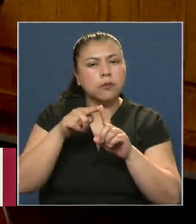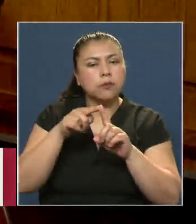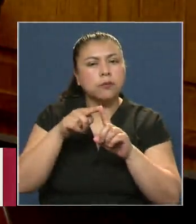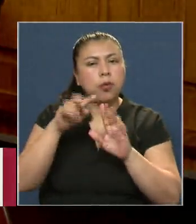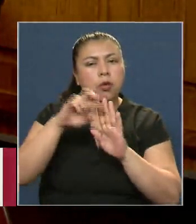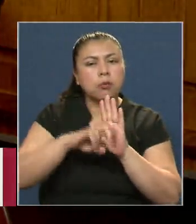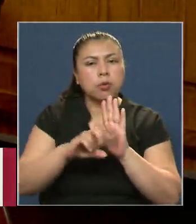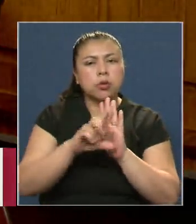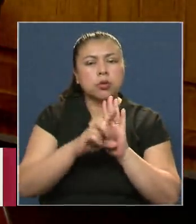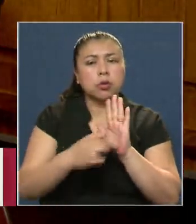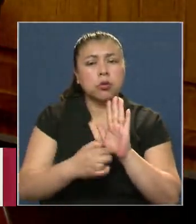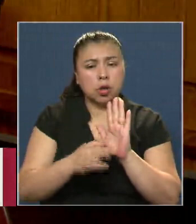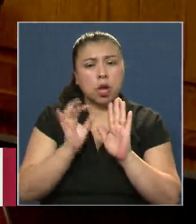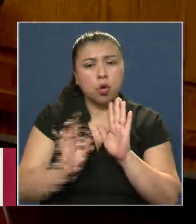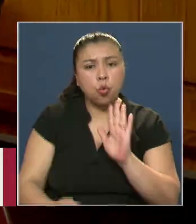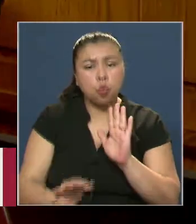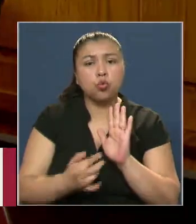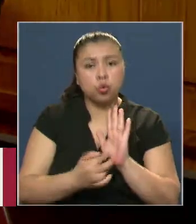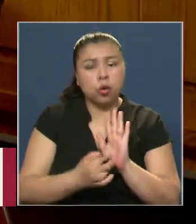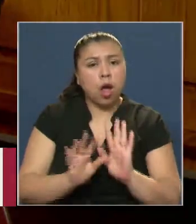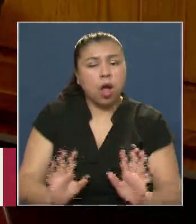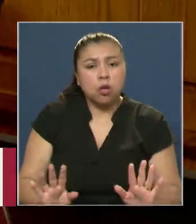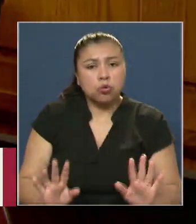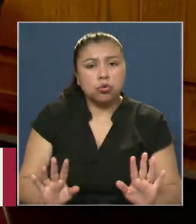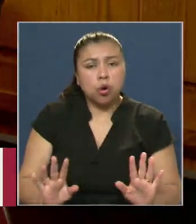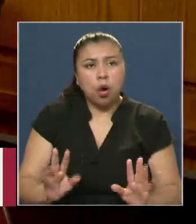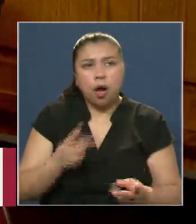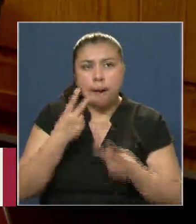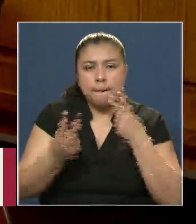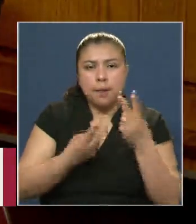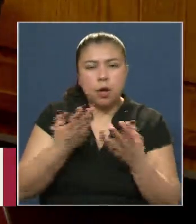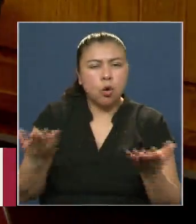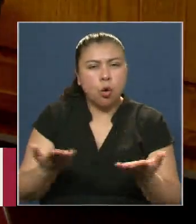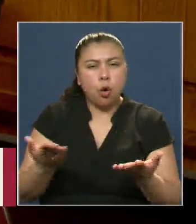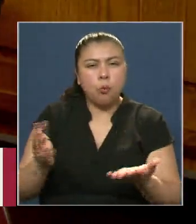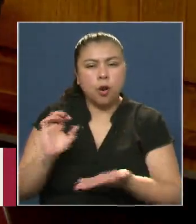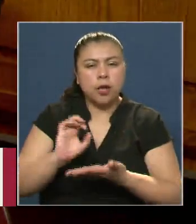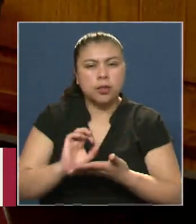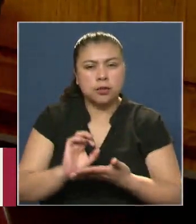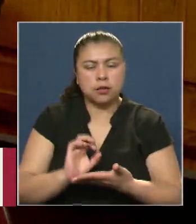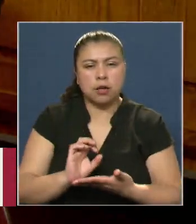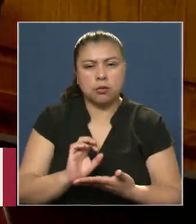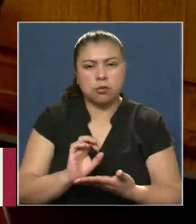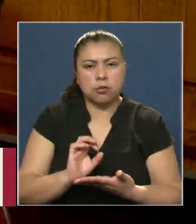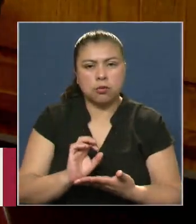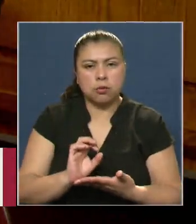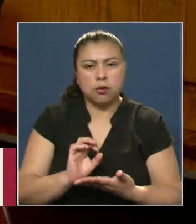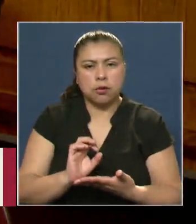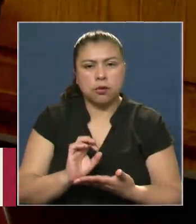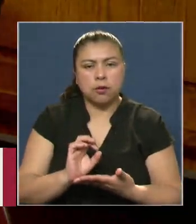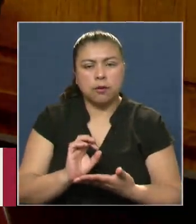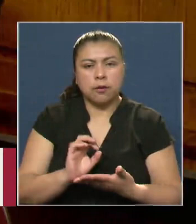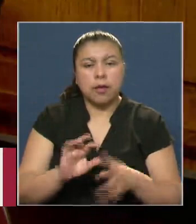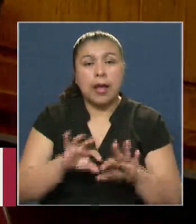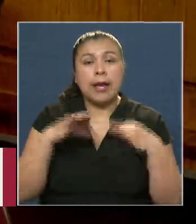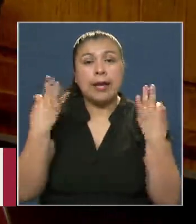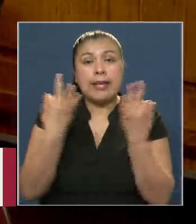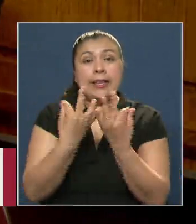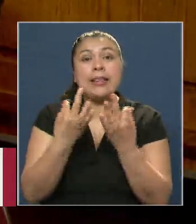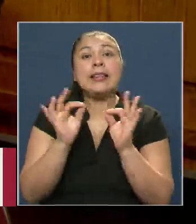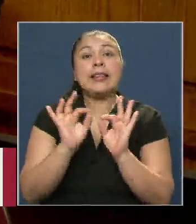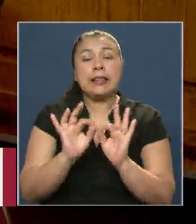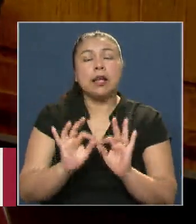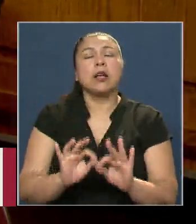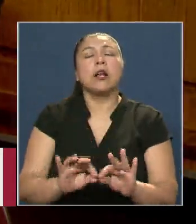del proyecto es justamente eso, ver cómo el Estado es capaz de integrar socialmente